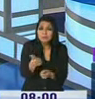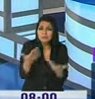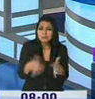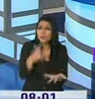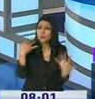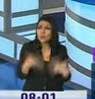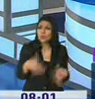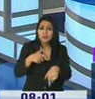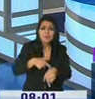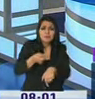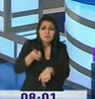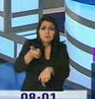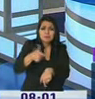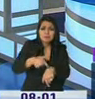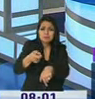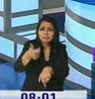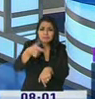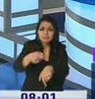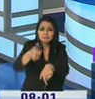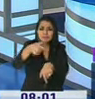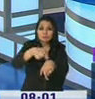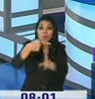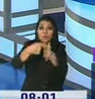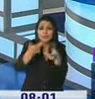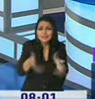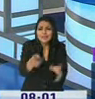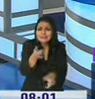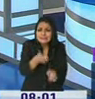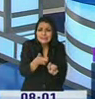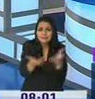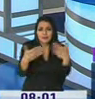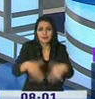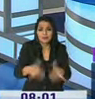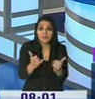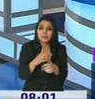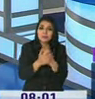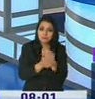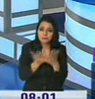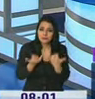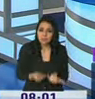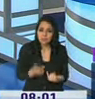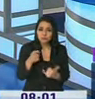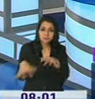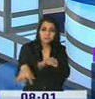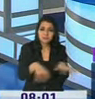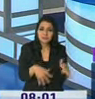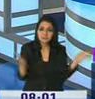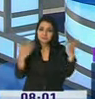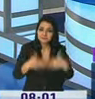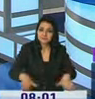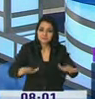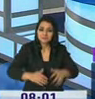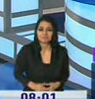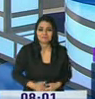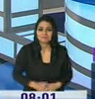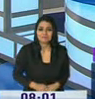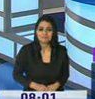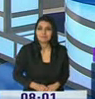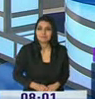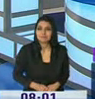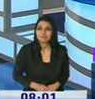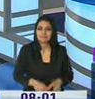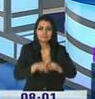increíble cómo pasa el tiempo. Pasa el tiempo rapidísimo, así que por favor aproveche el día de hoy, todo lo que tenga que hacer, termínelo hoy. Bueno, hay mucho